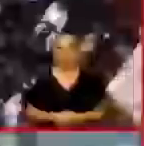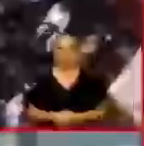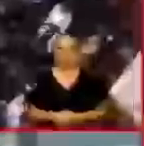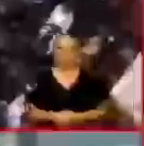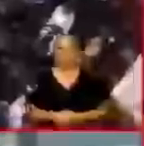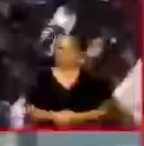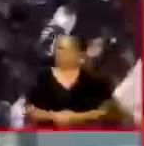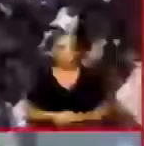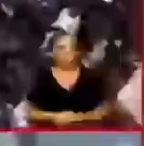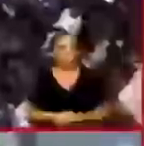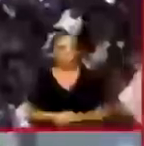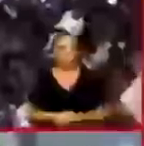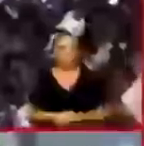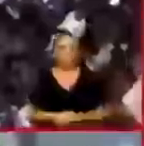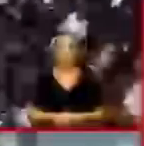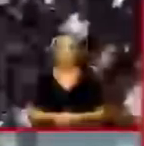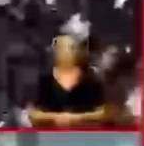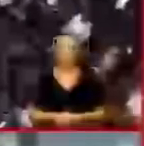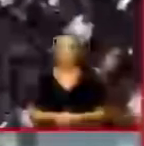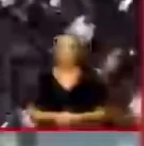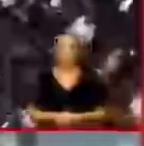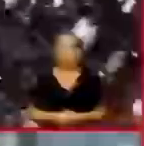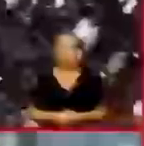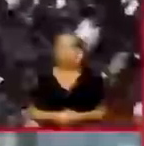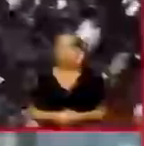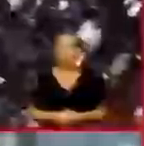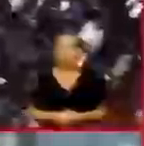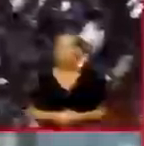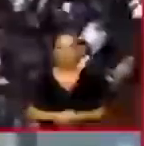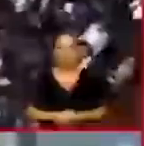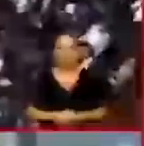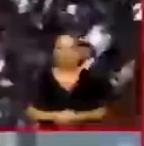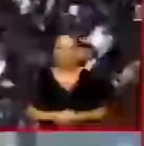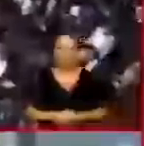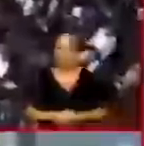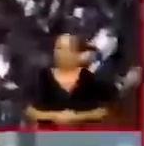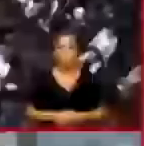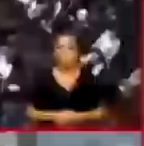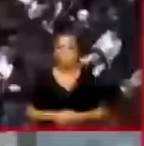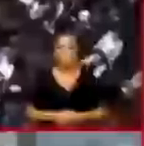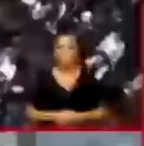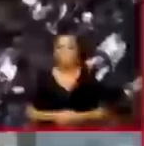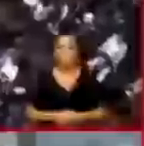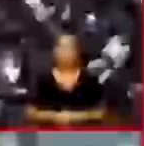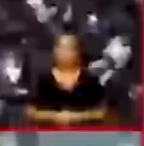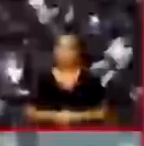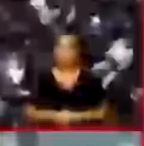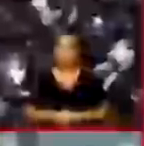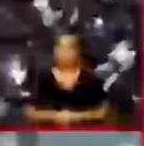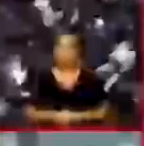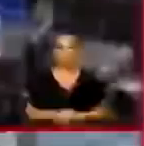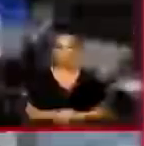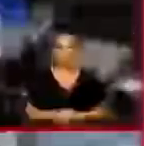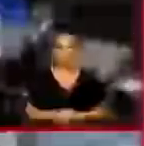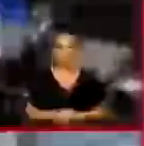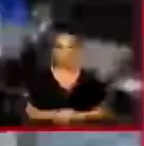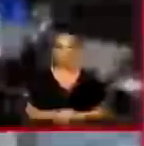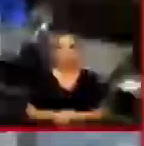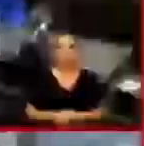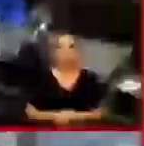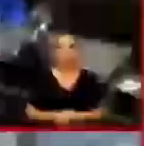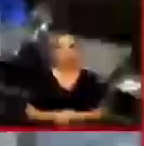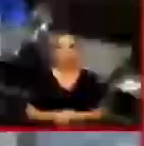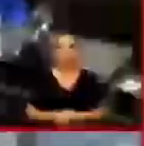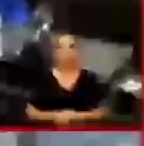y probablemente algunas protestas del sector del oficialismo. Algunos no van a votar, me imagino, y compensarán los votos